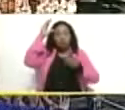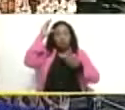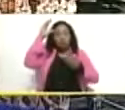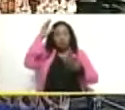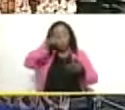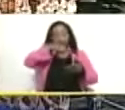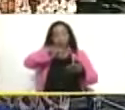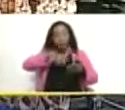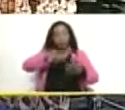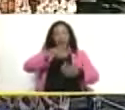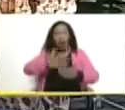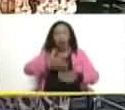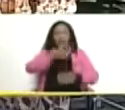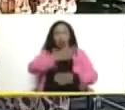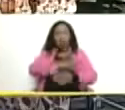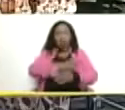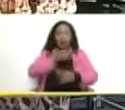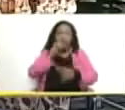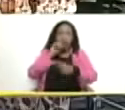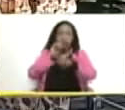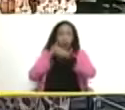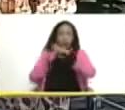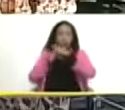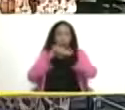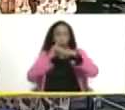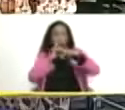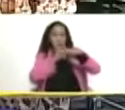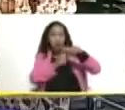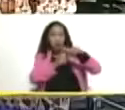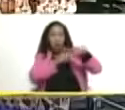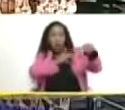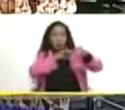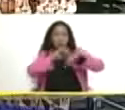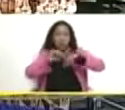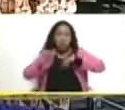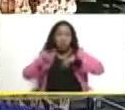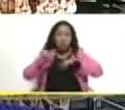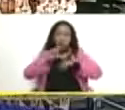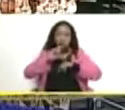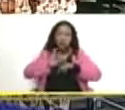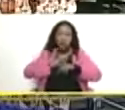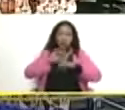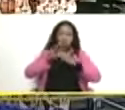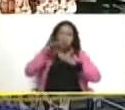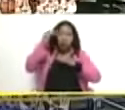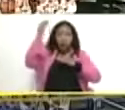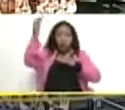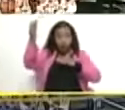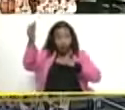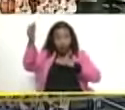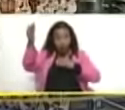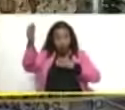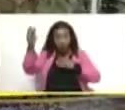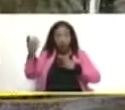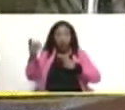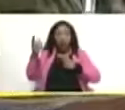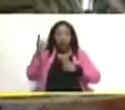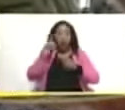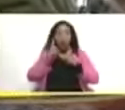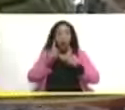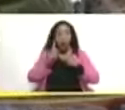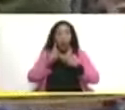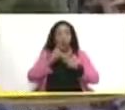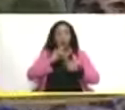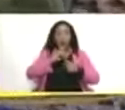a tiempo, olfatear los movimientos del enemigo externo y de los enemigos de la